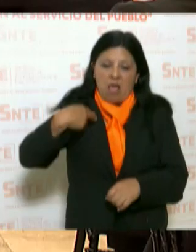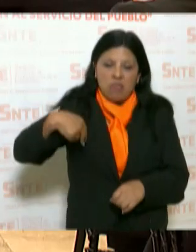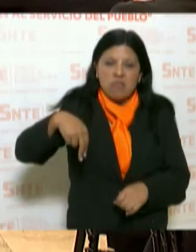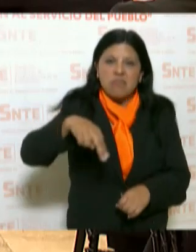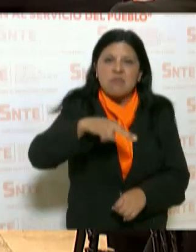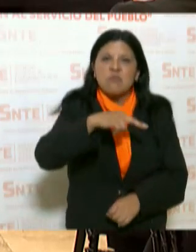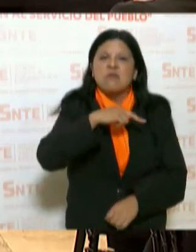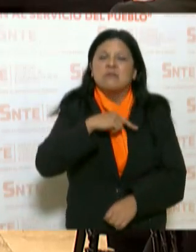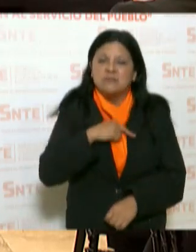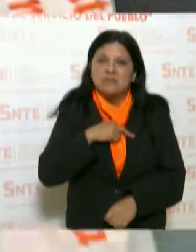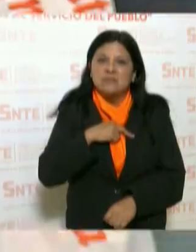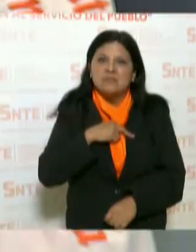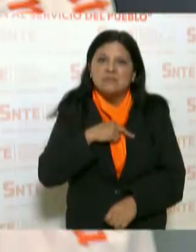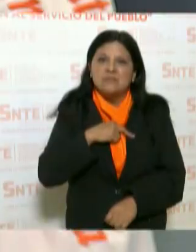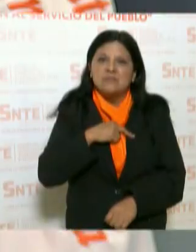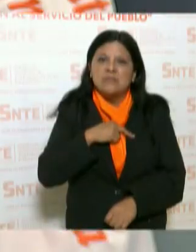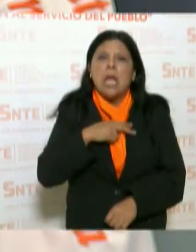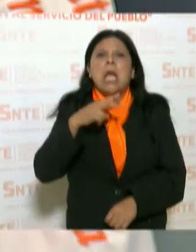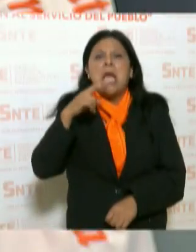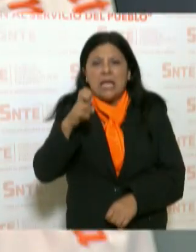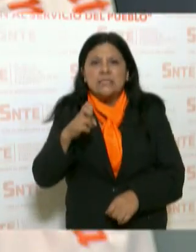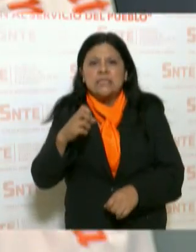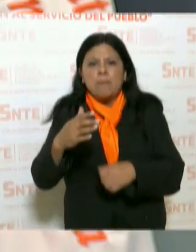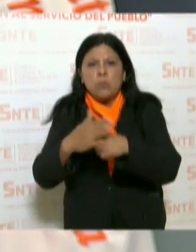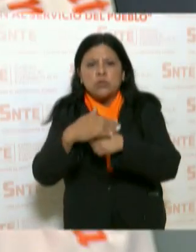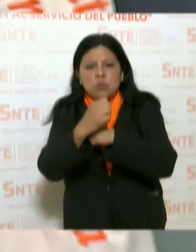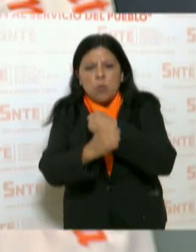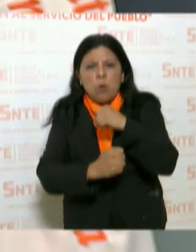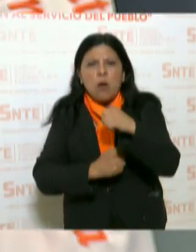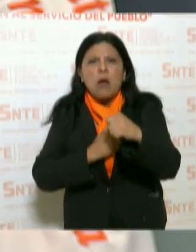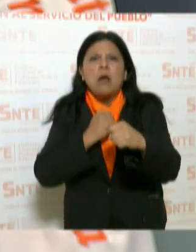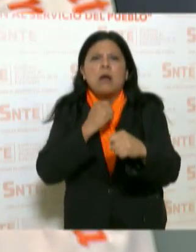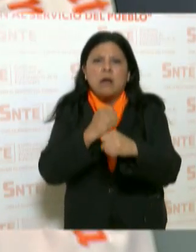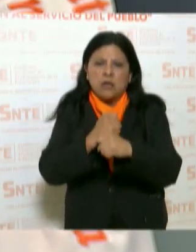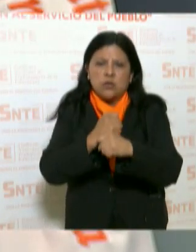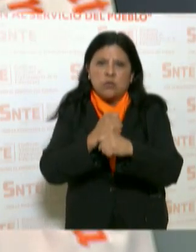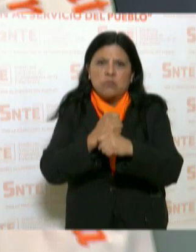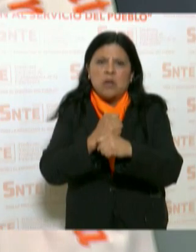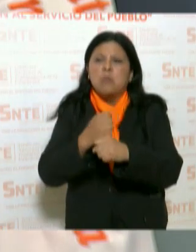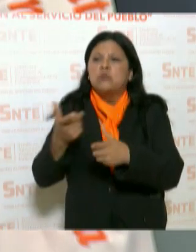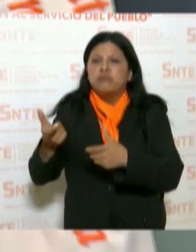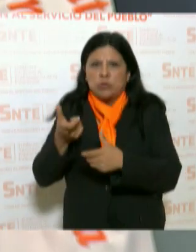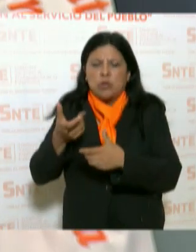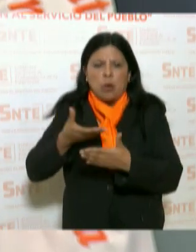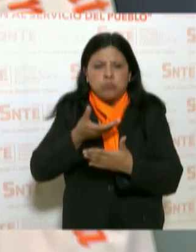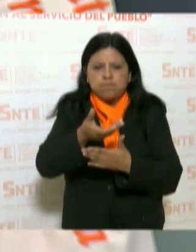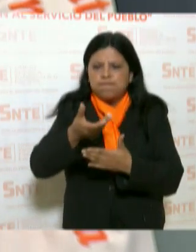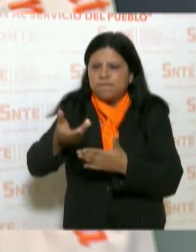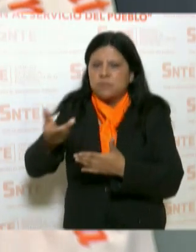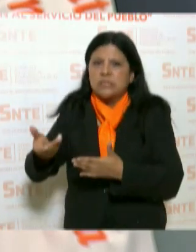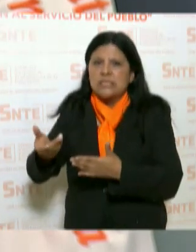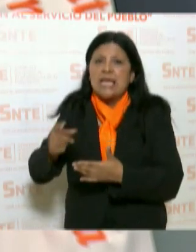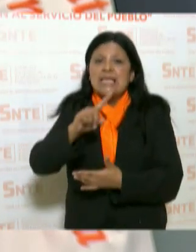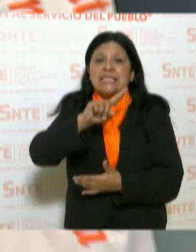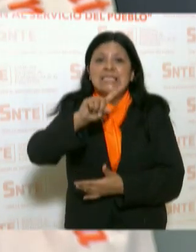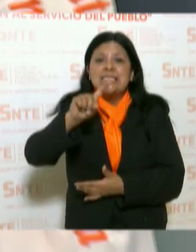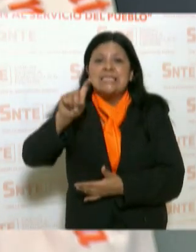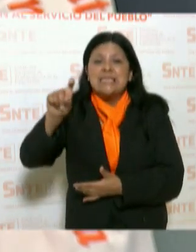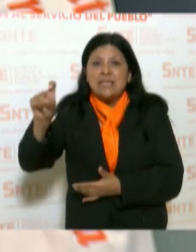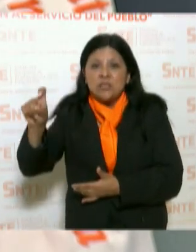Vamos a llegar el año próximo a entregar a 130